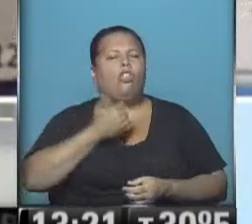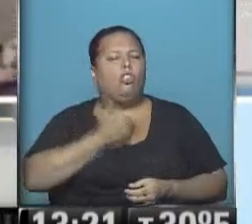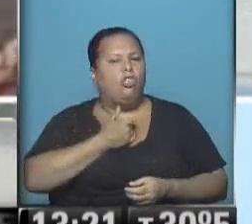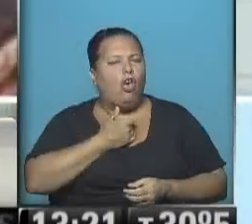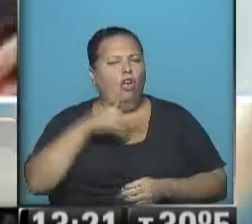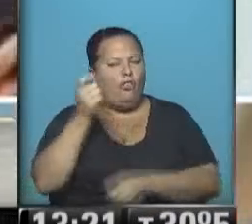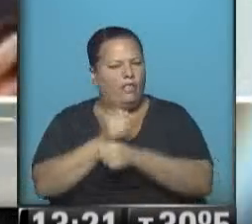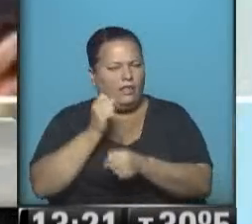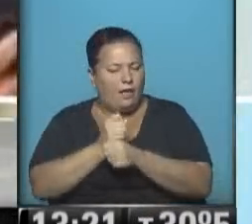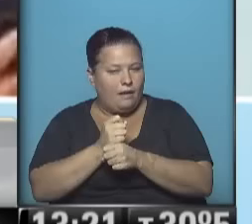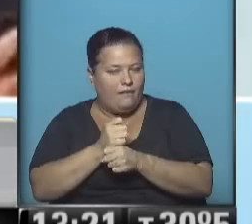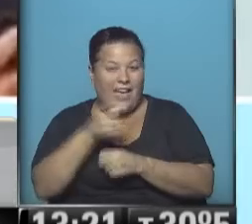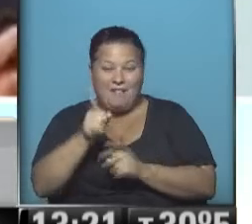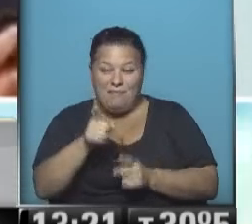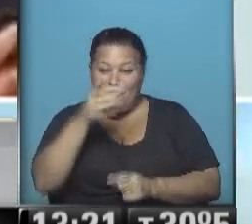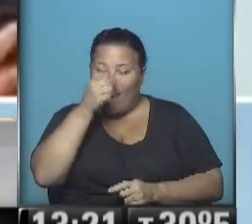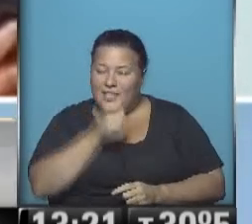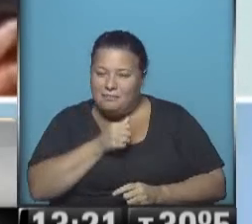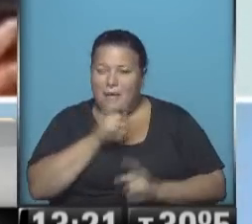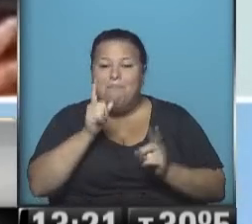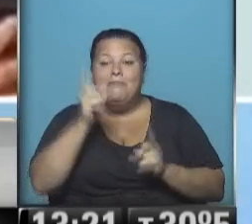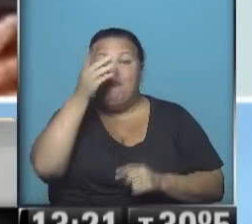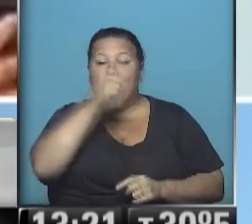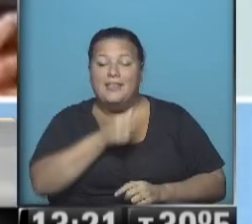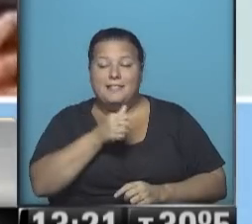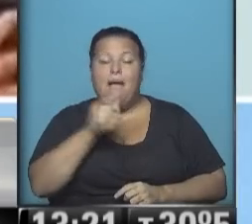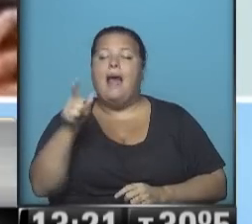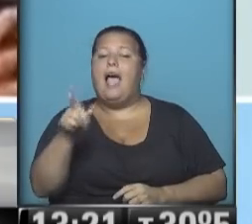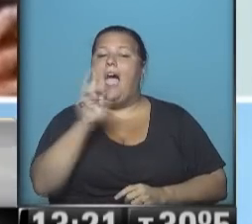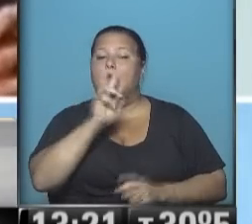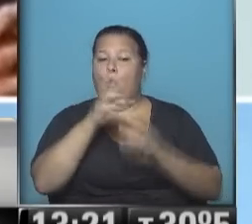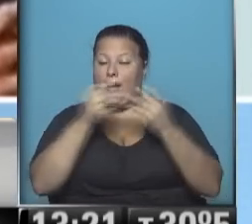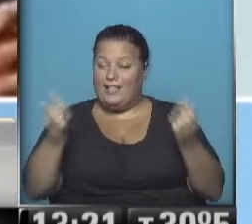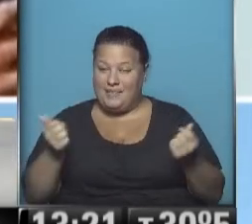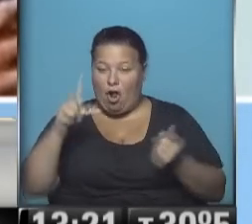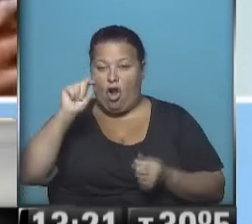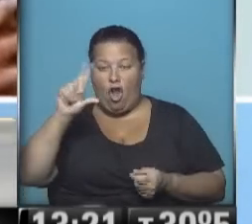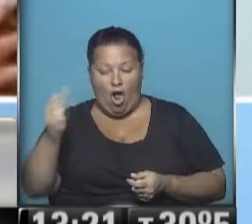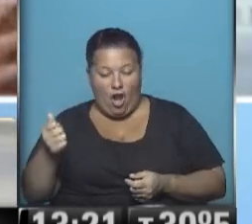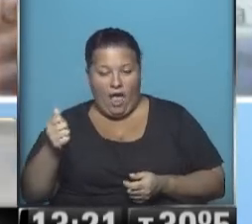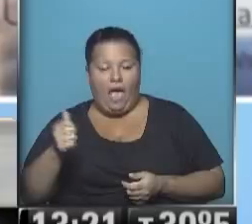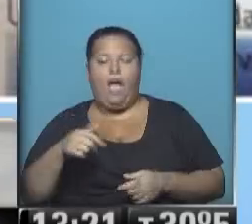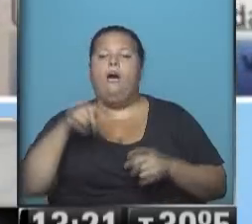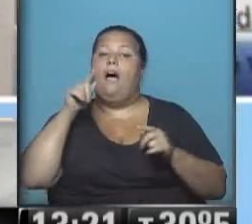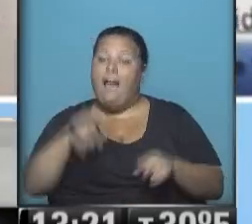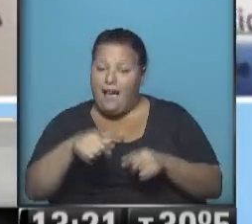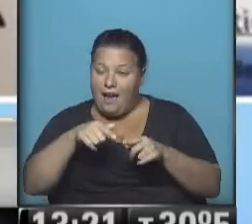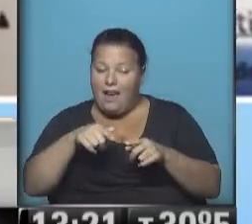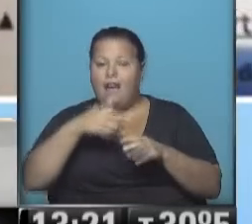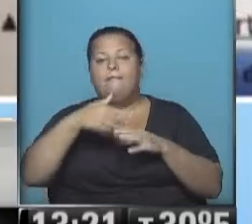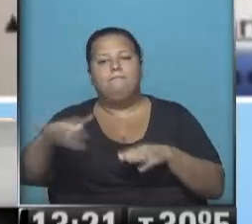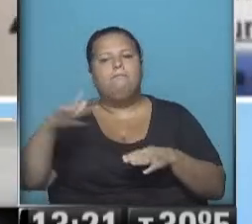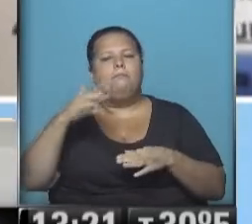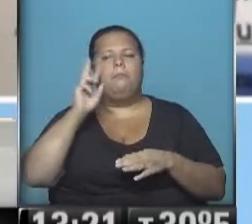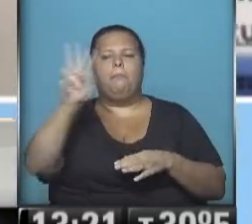estuvieron trabajando ese fin de semana mismo fin de semana en el que desapareció Lola chom lales desde ahí podían